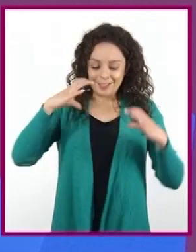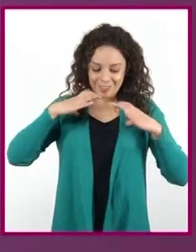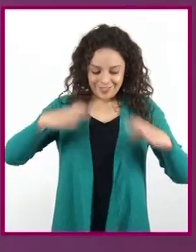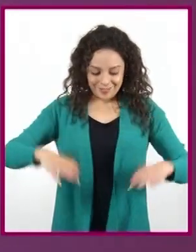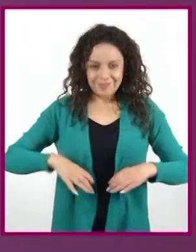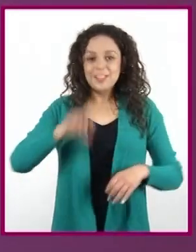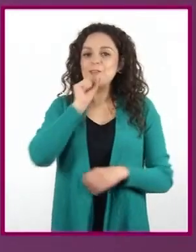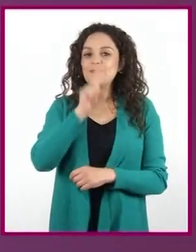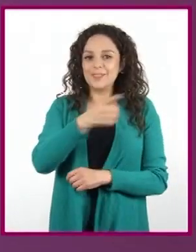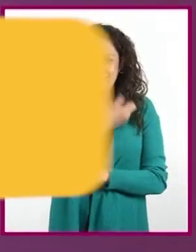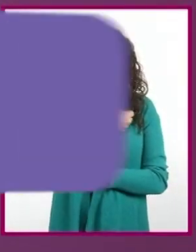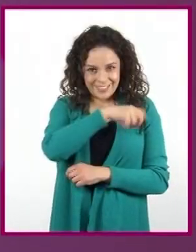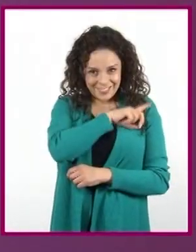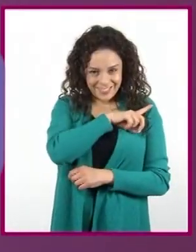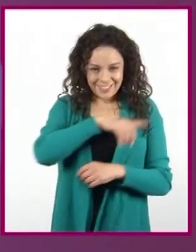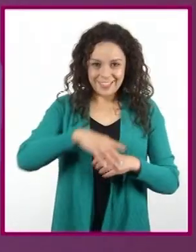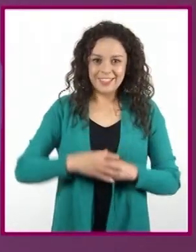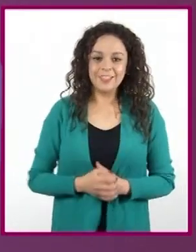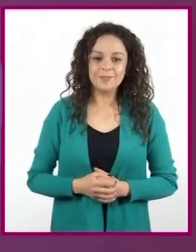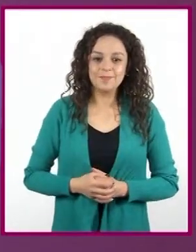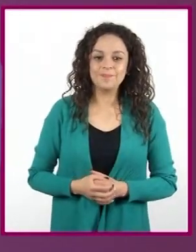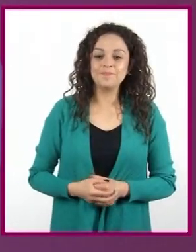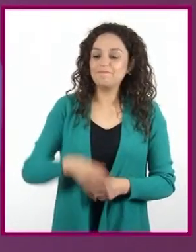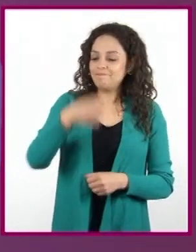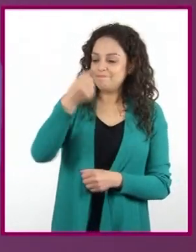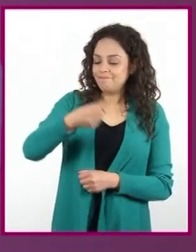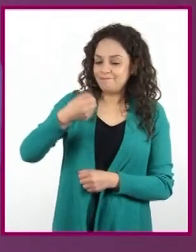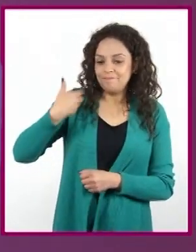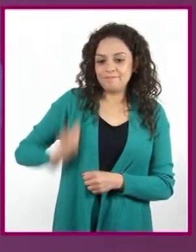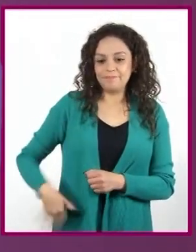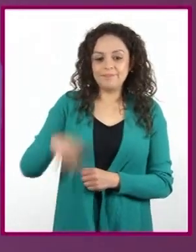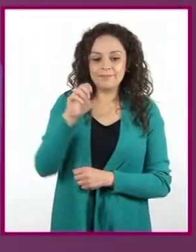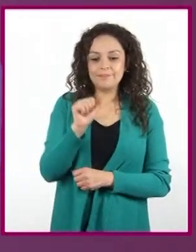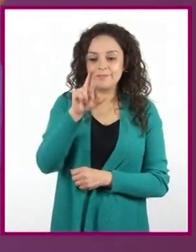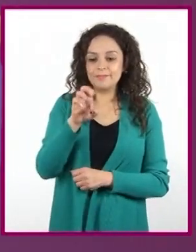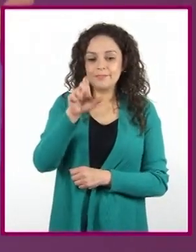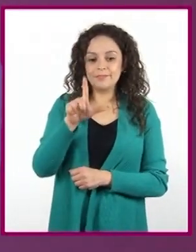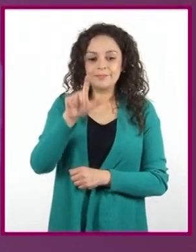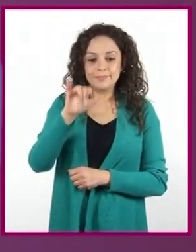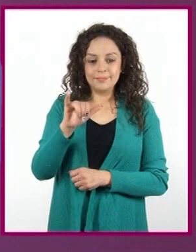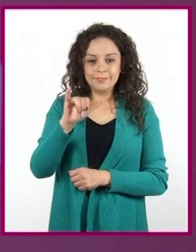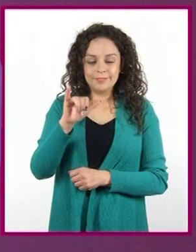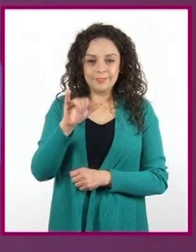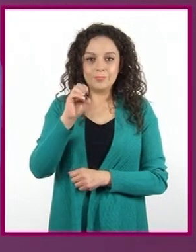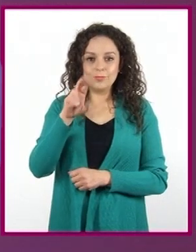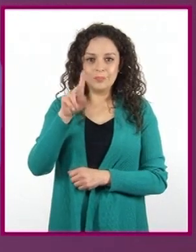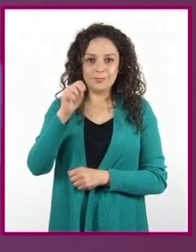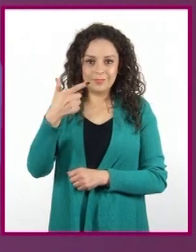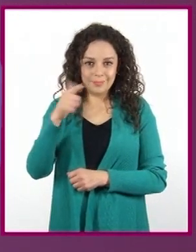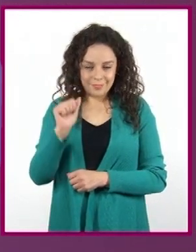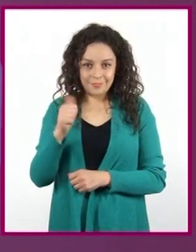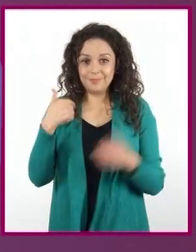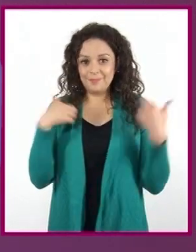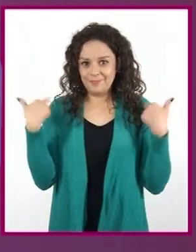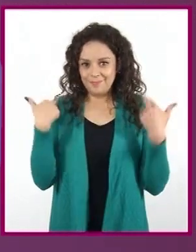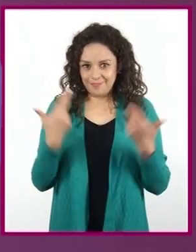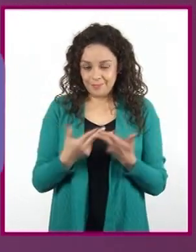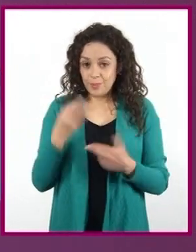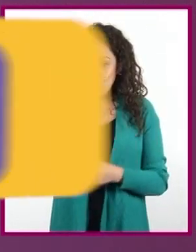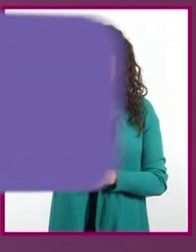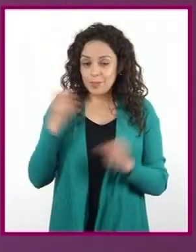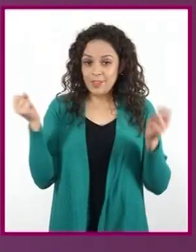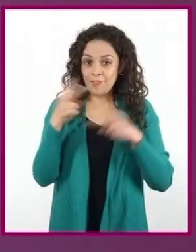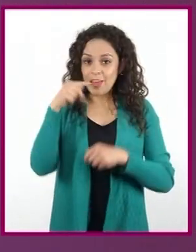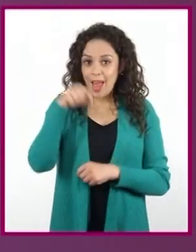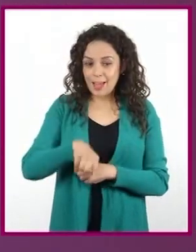sano. Les saludo, soy la profesora Arely Roa Ortega y efectivamente es un gusto encontrarnos por aquí en